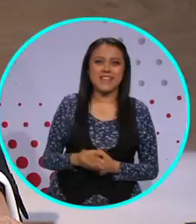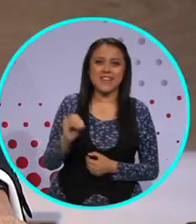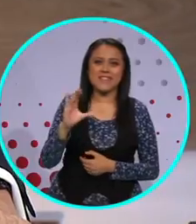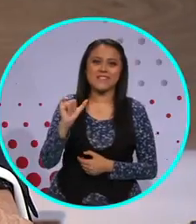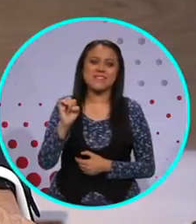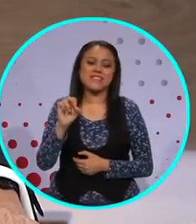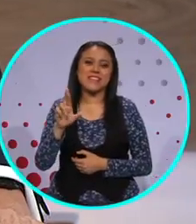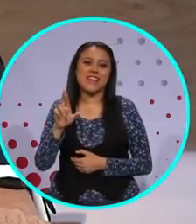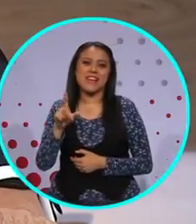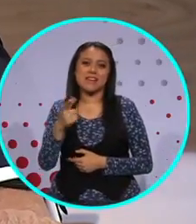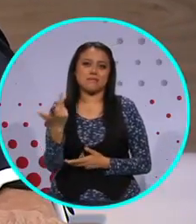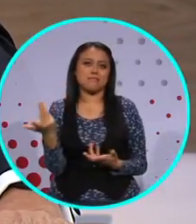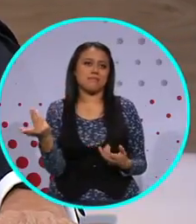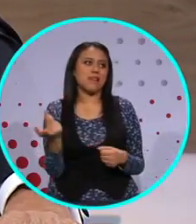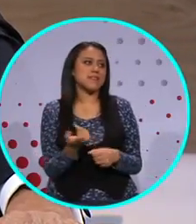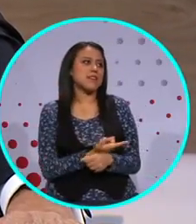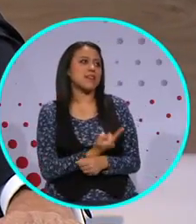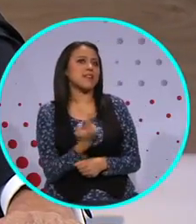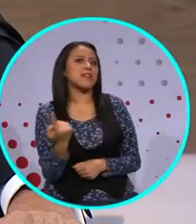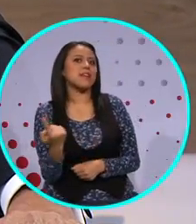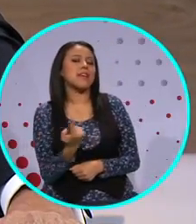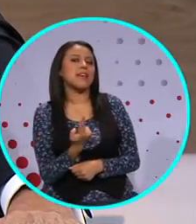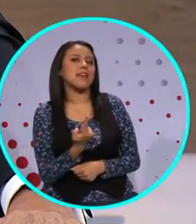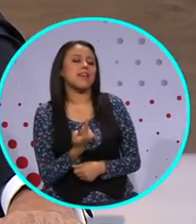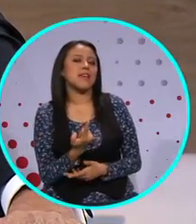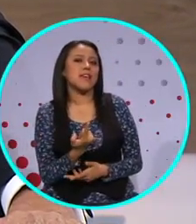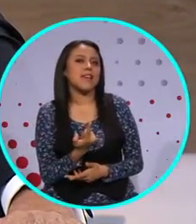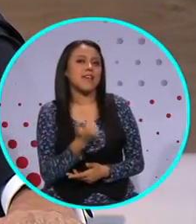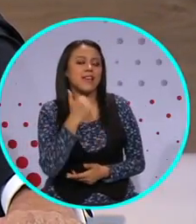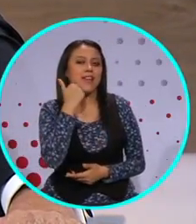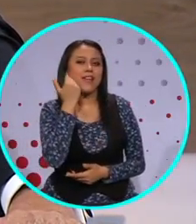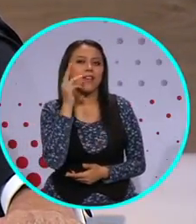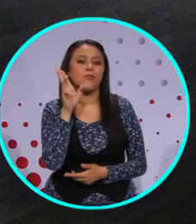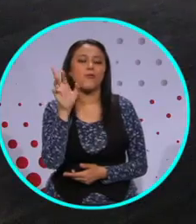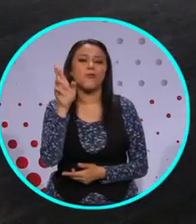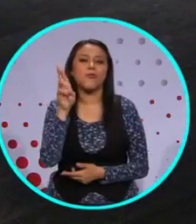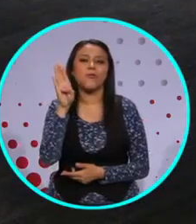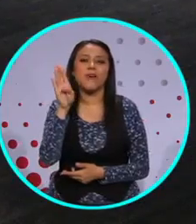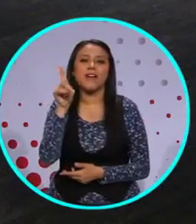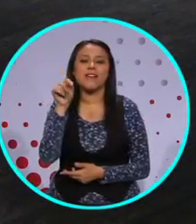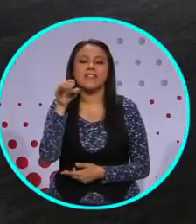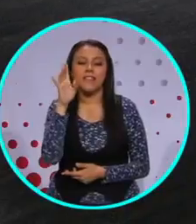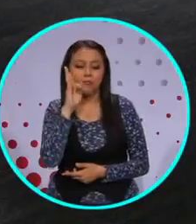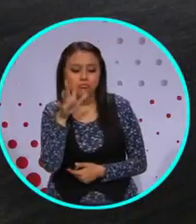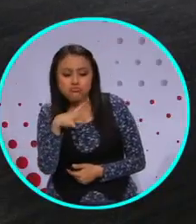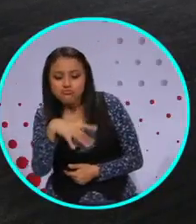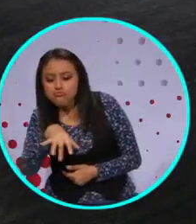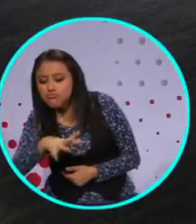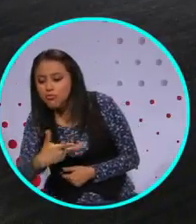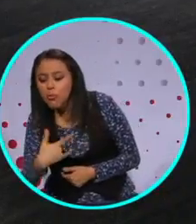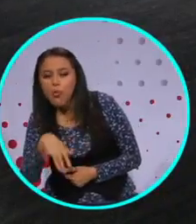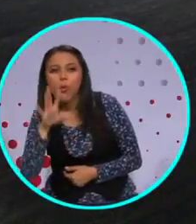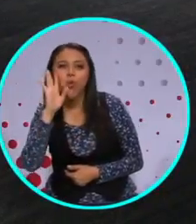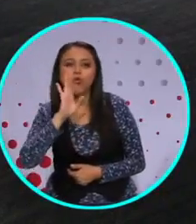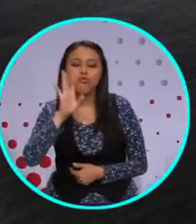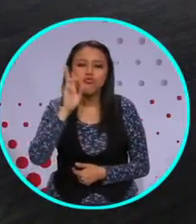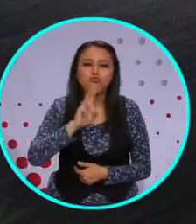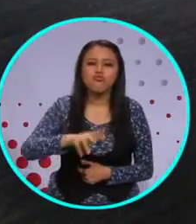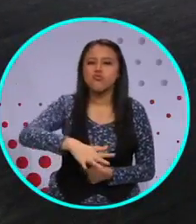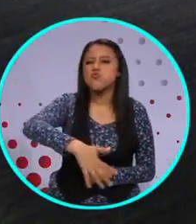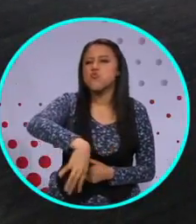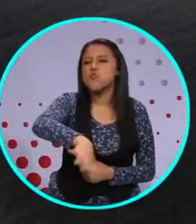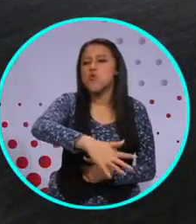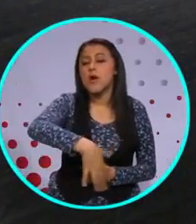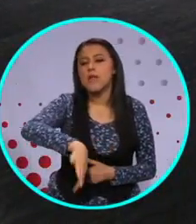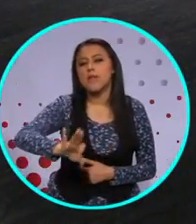el paso ando buscando una urbanitas por allá dejando ya ver expandiendo el territorio está en el territorio